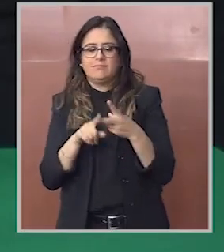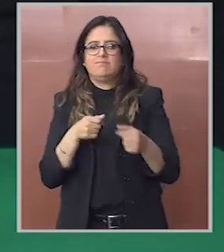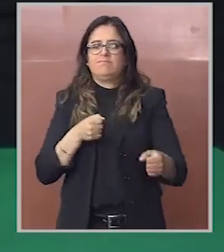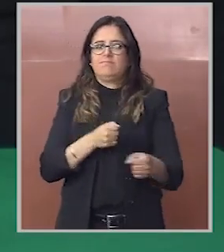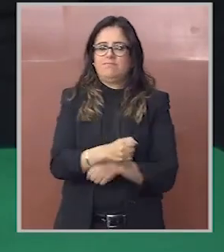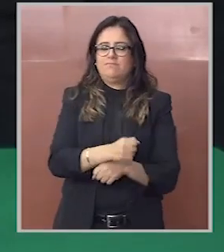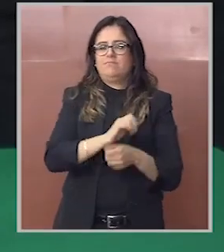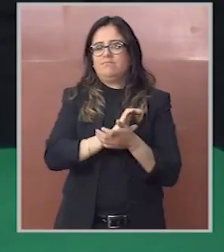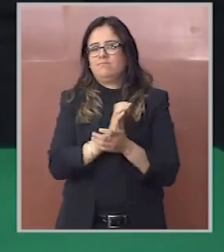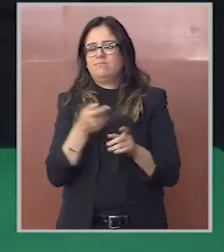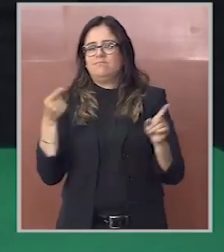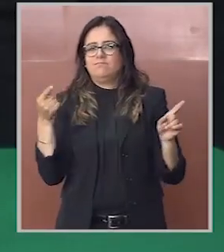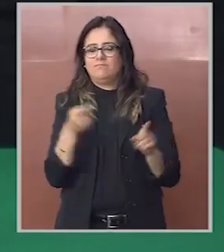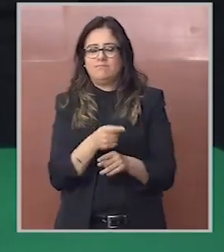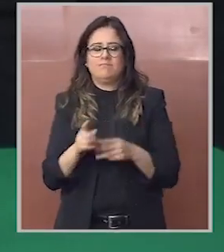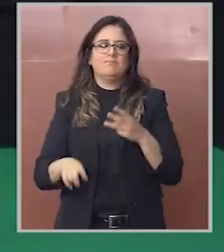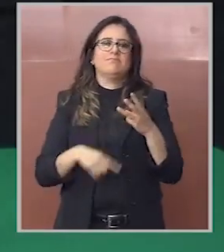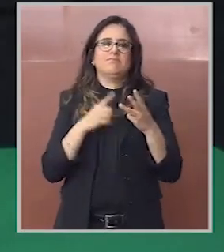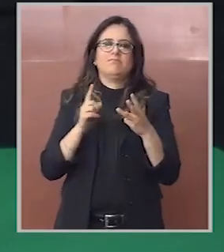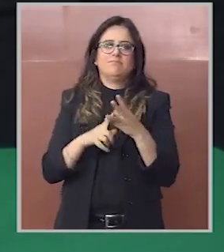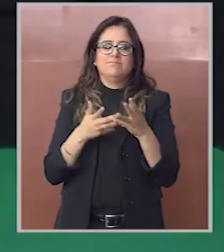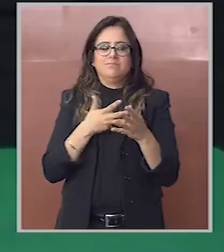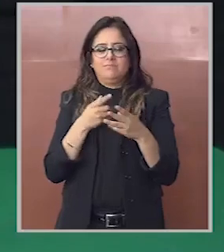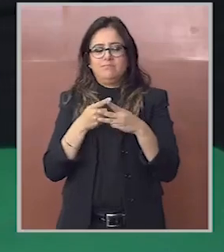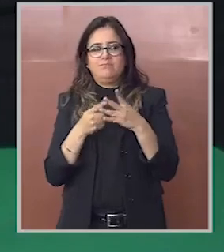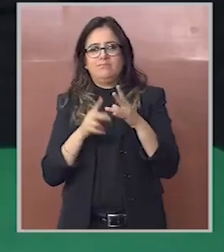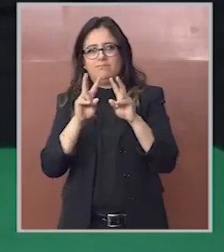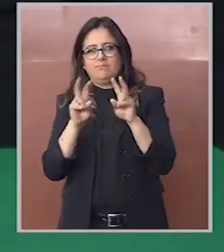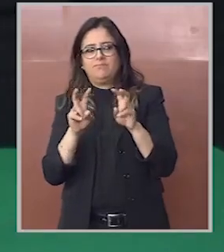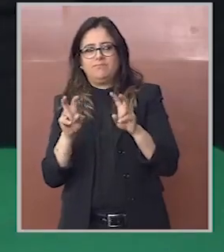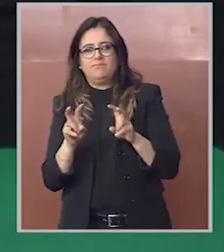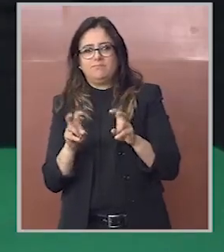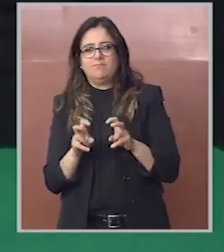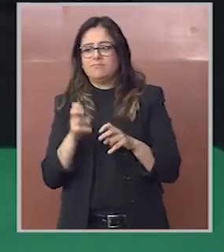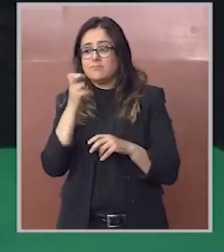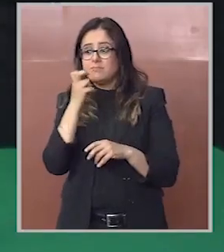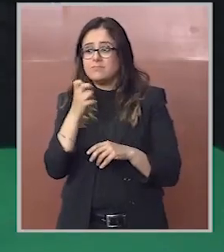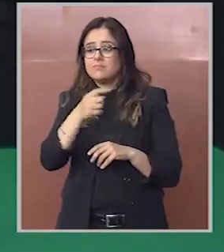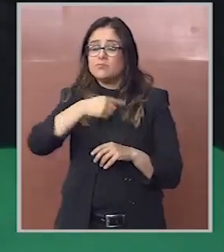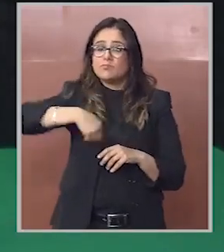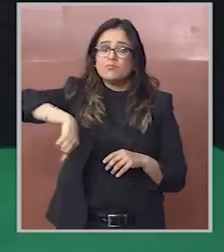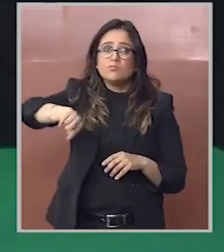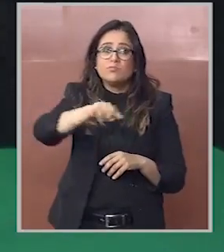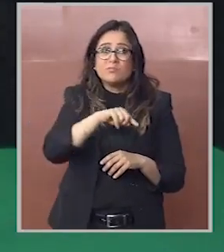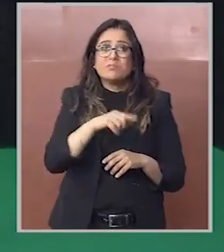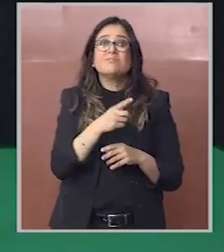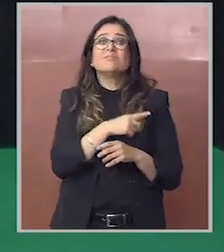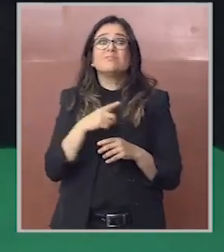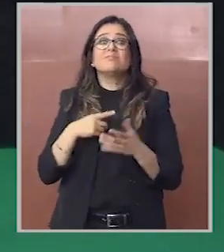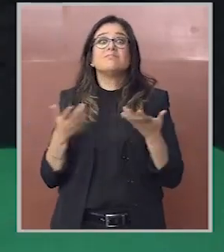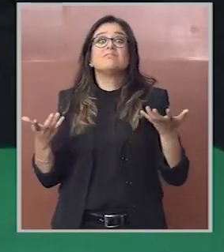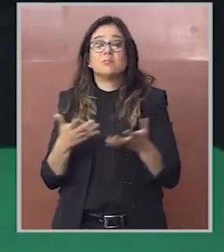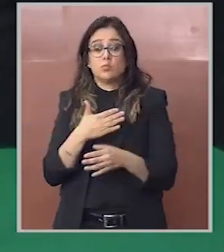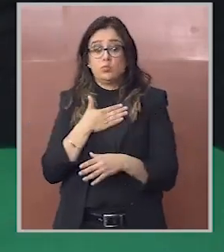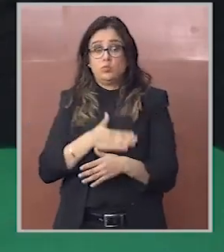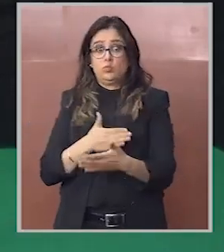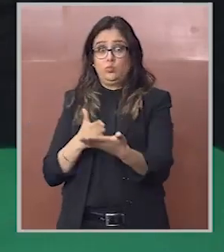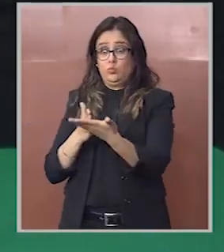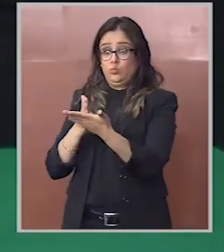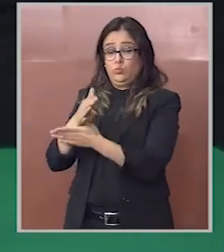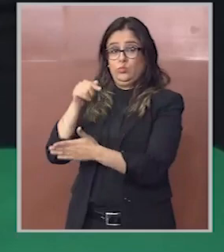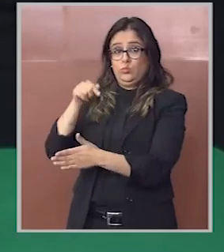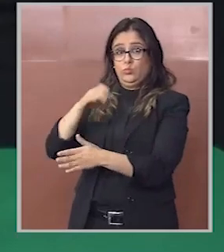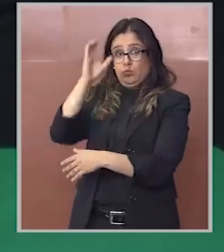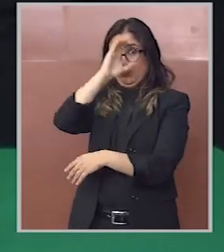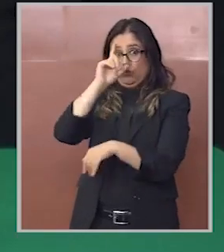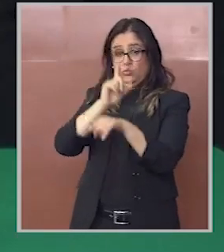fin Entonces tenemos que es este sistema de Justicia intercultural estos sistemas para que las poblaciones indígenas